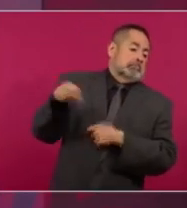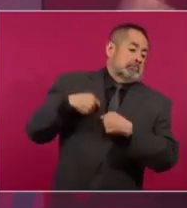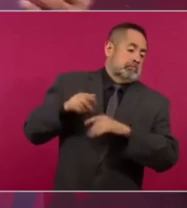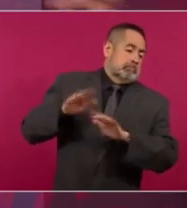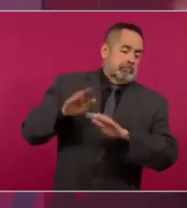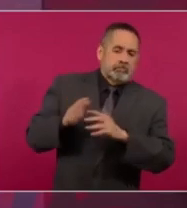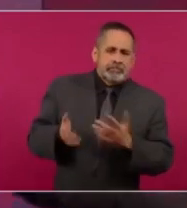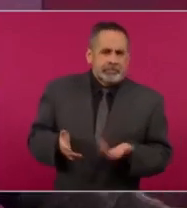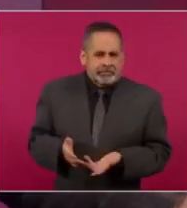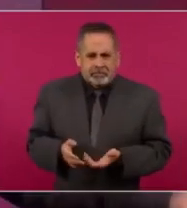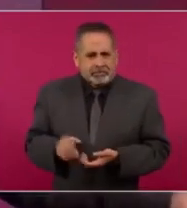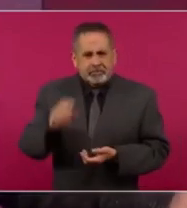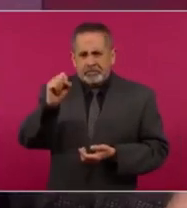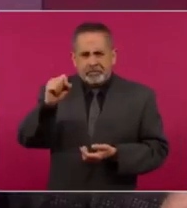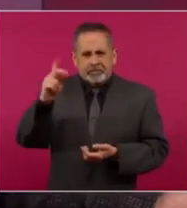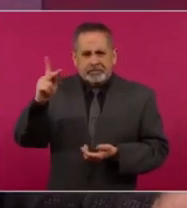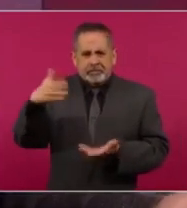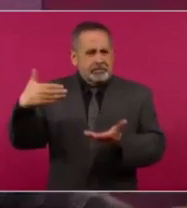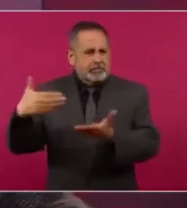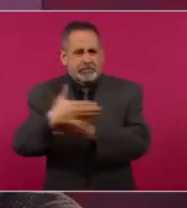Si la SEP no tiene